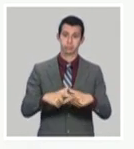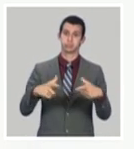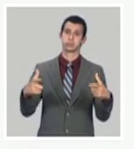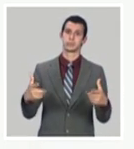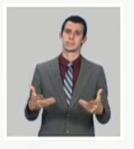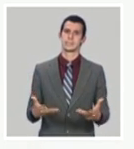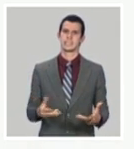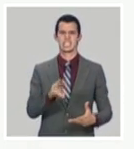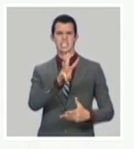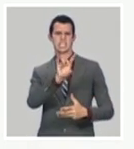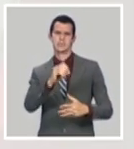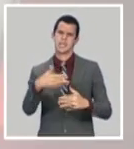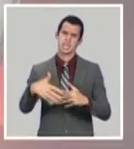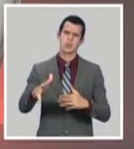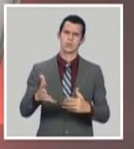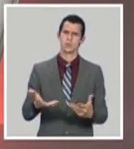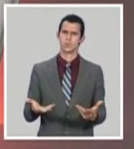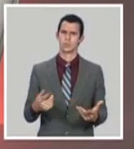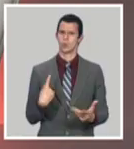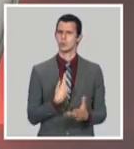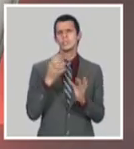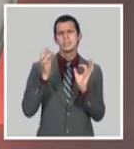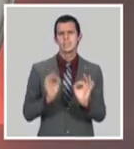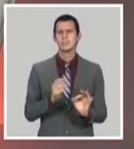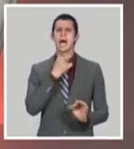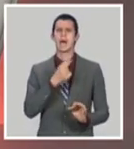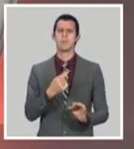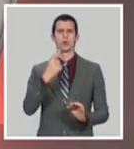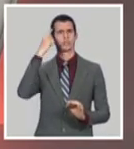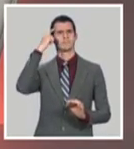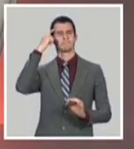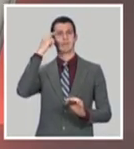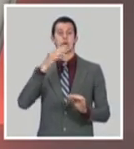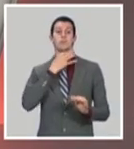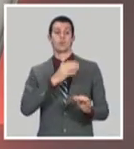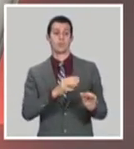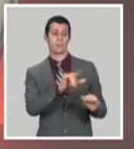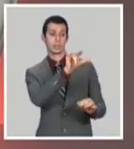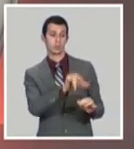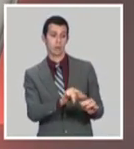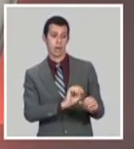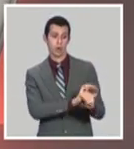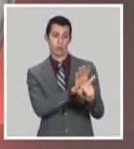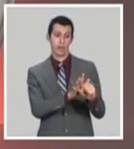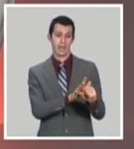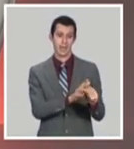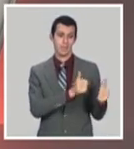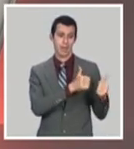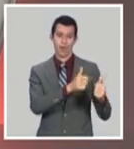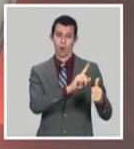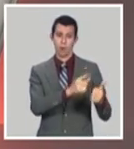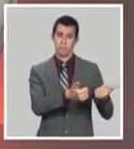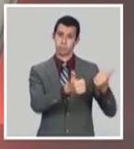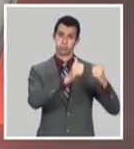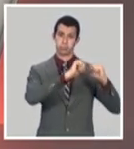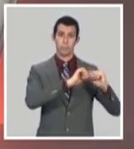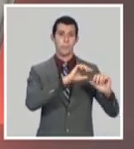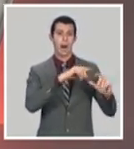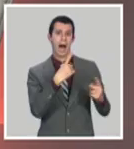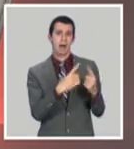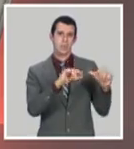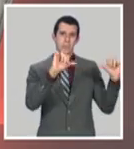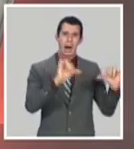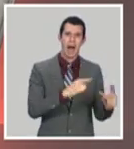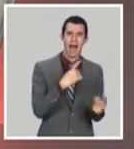la reserva de camas. De hecho, hoy estamos desplegando camas de terapia intensiva que eran reservas, que no tuvimos que utilizar desde la primera etapa,